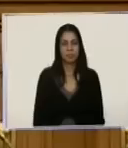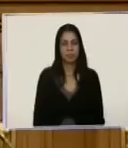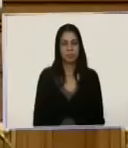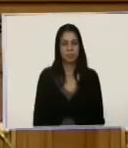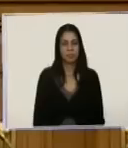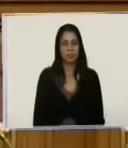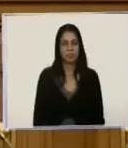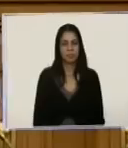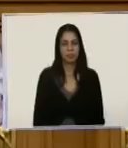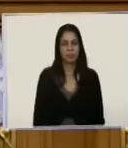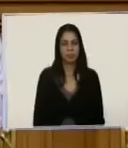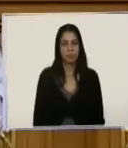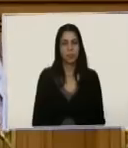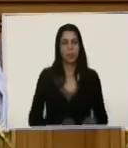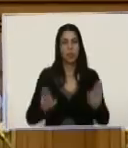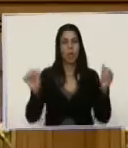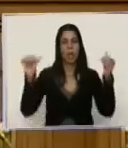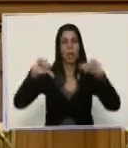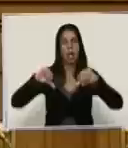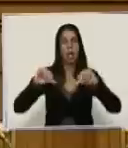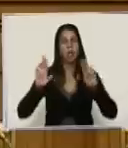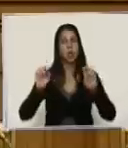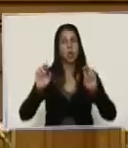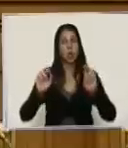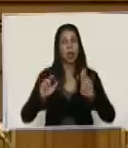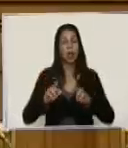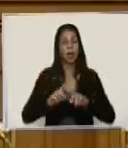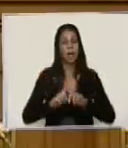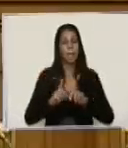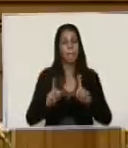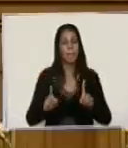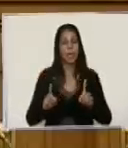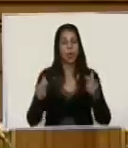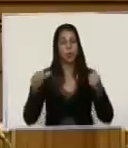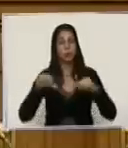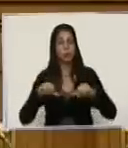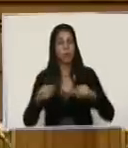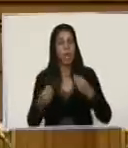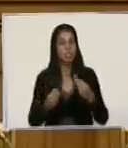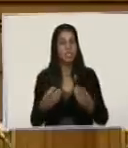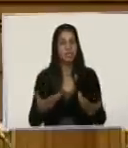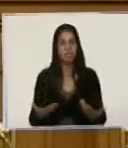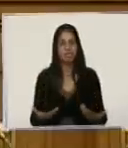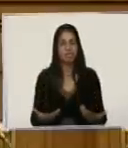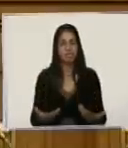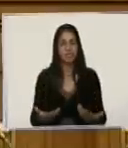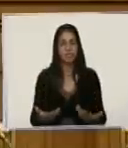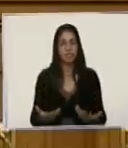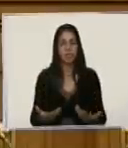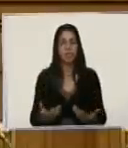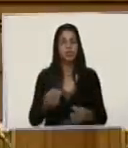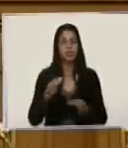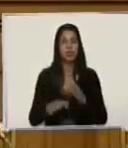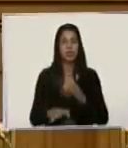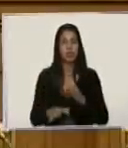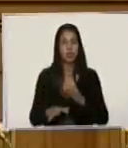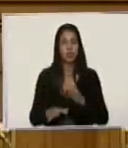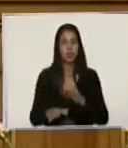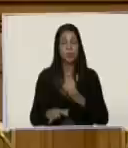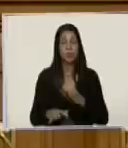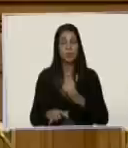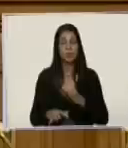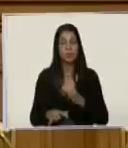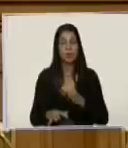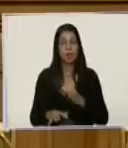Jamás caerá. Pero para que no caiga, lo que tenemos que hacer es. Y afortunadamente,